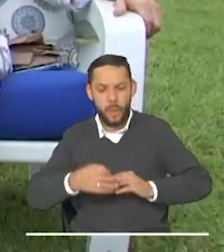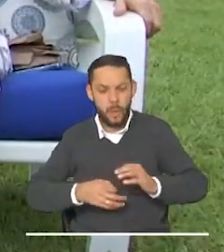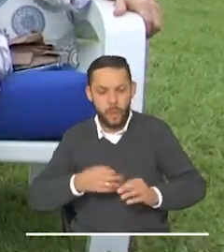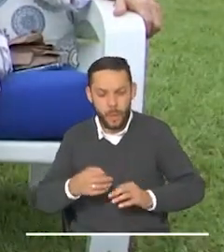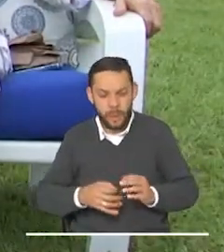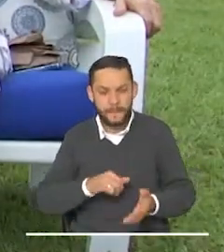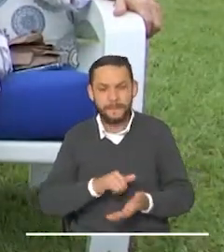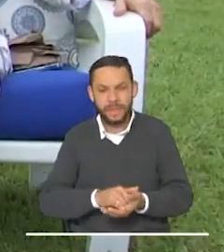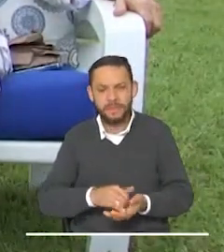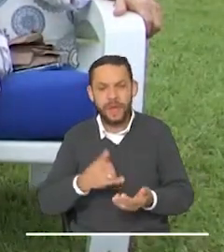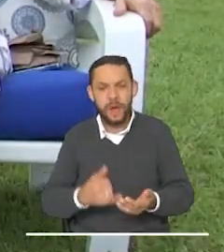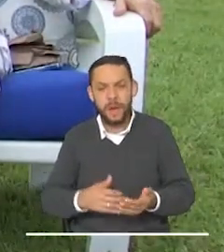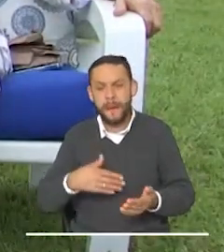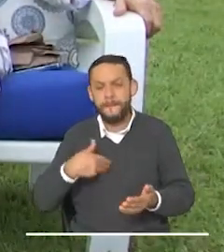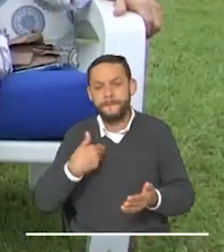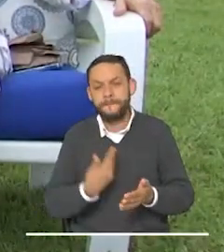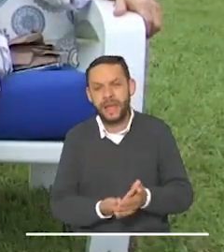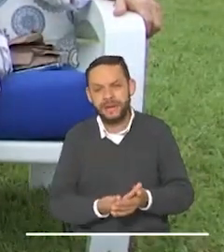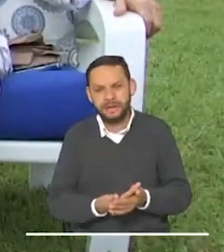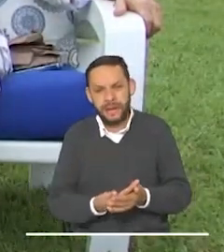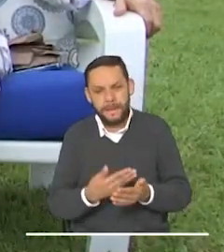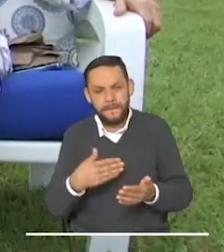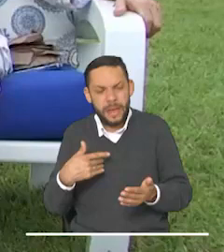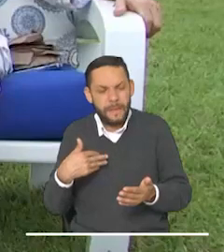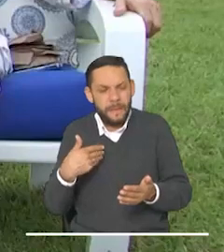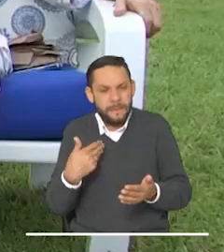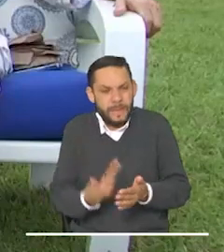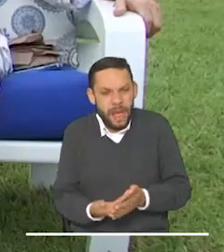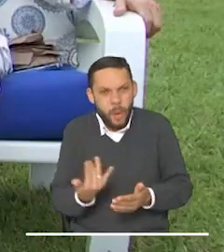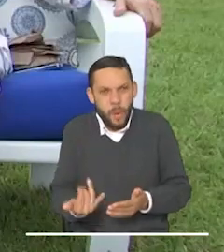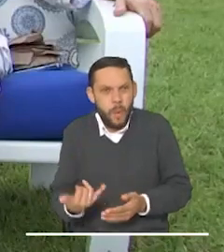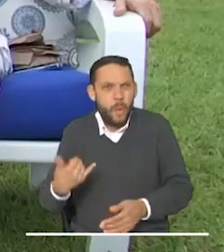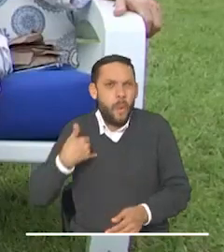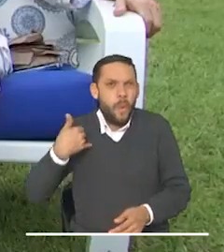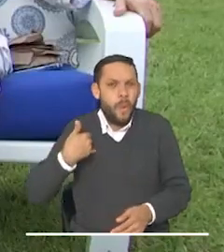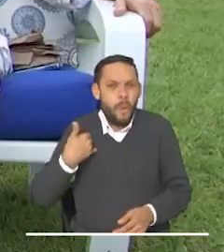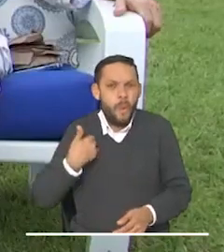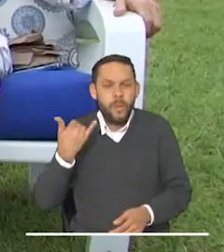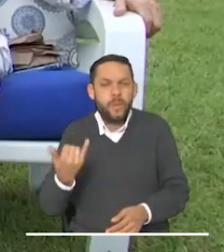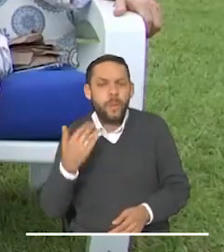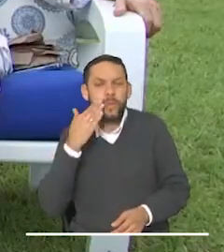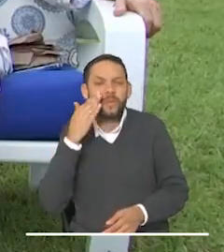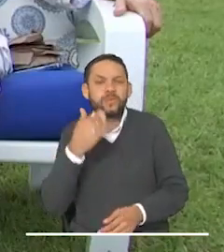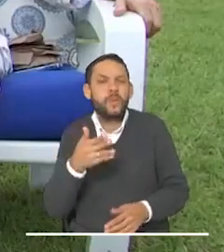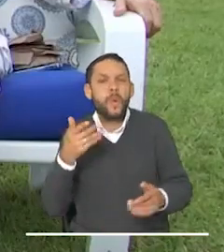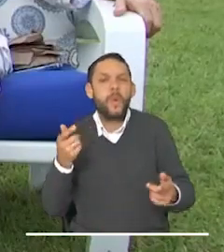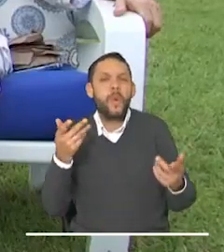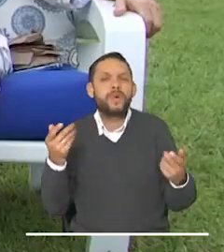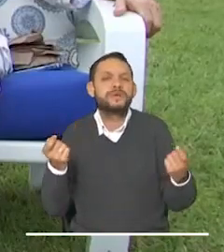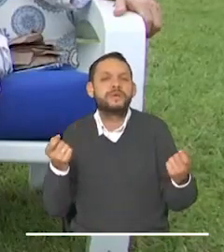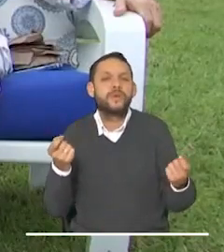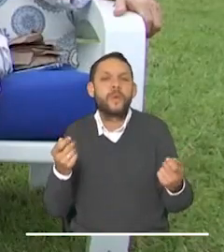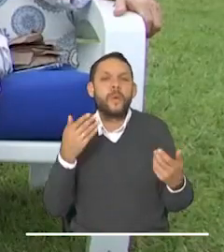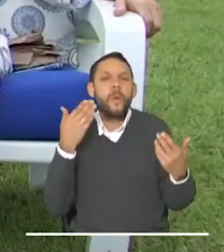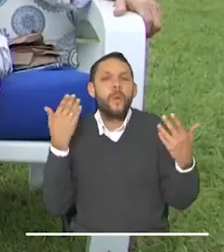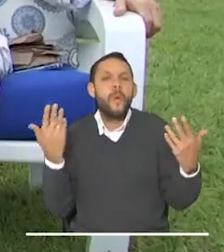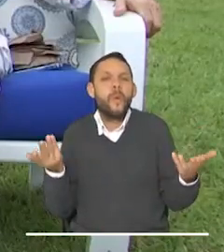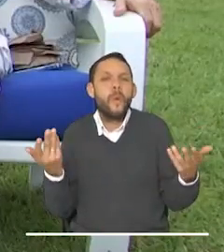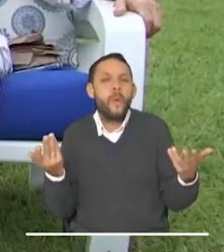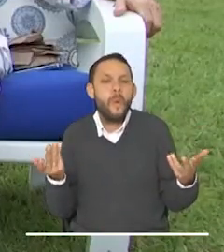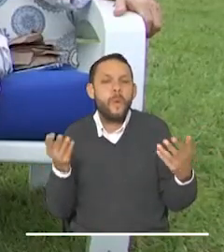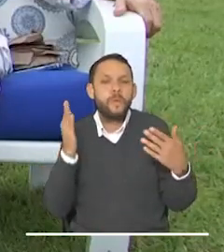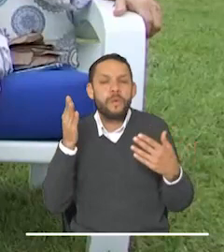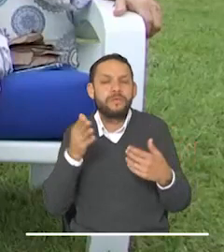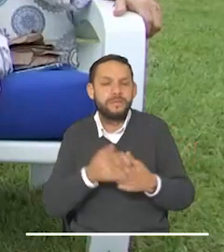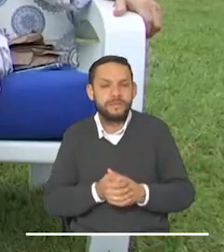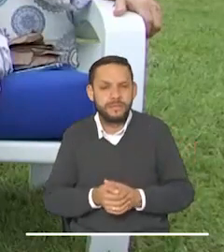van a morir los jóvenes tradición esto estos jóvenes los que se van a hacer cargo de nuestro mundo Entonces quiénes van a dar cargo de